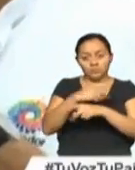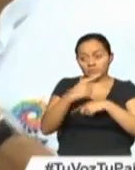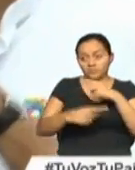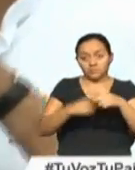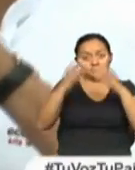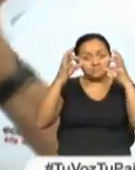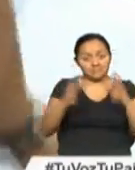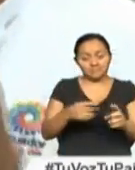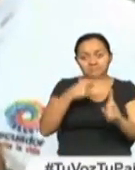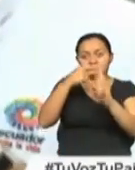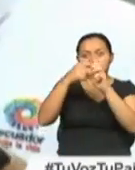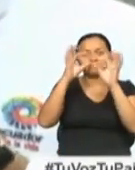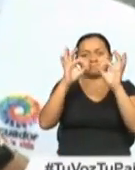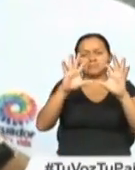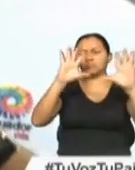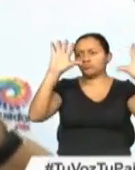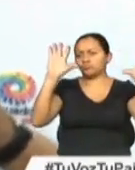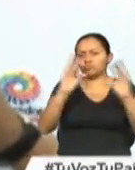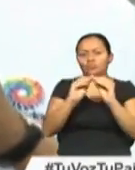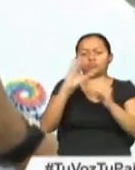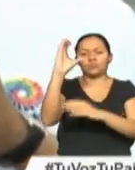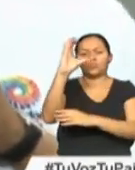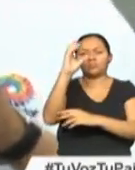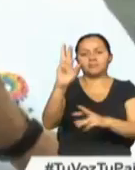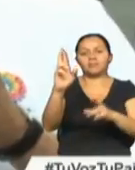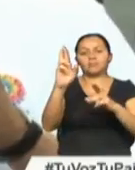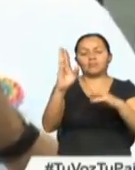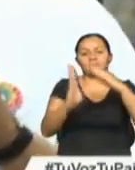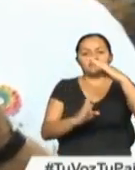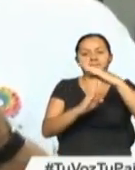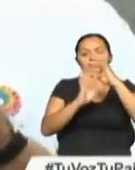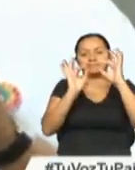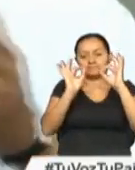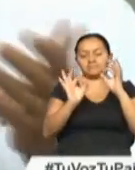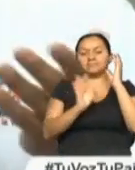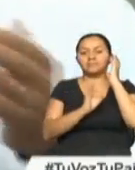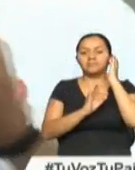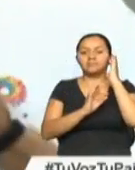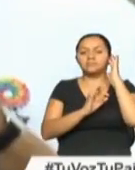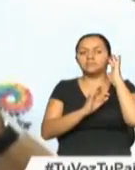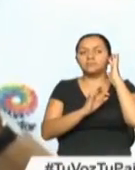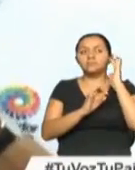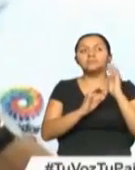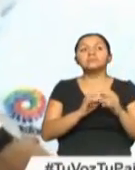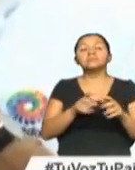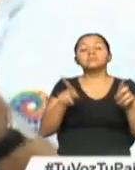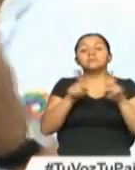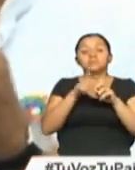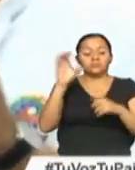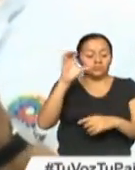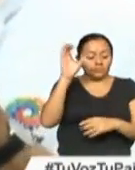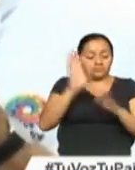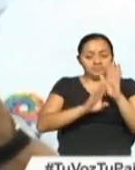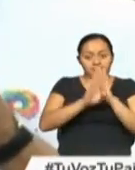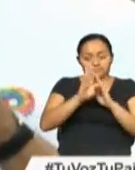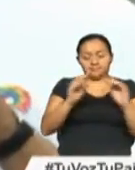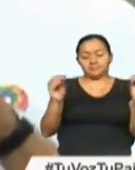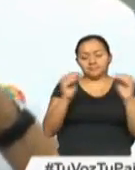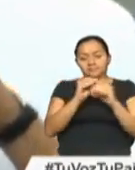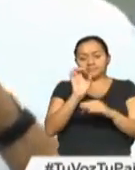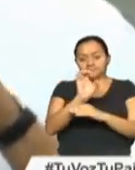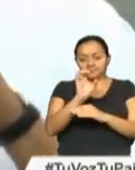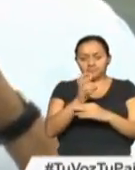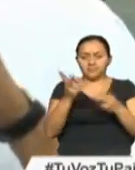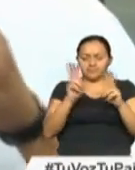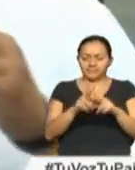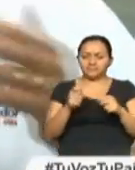éxito rotundo y se selle integralmente la paz en nuestra querida Colombia, por el bien de los colombianos, por el bien de los ecuatorianos, por